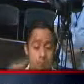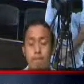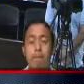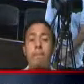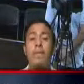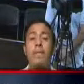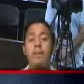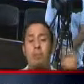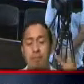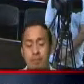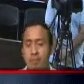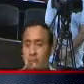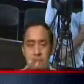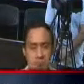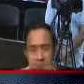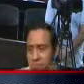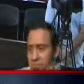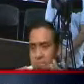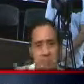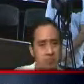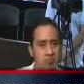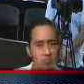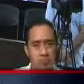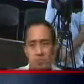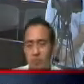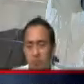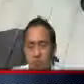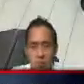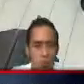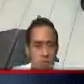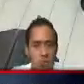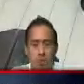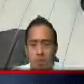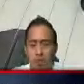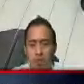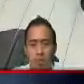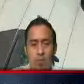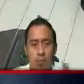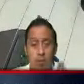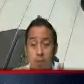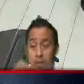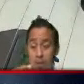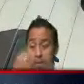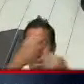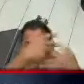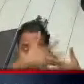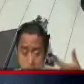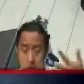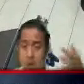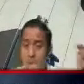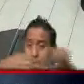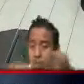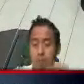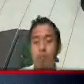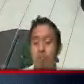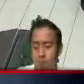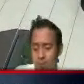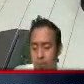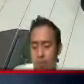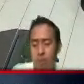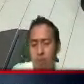siguiente, que no han reportado al ente regulador sus estados financieros 2020 con sus desgloses detallados. Ingresos,